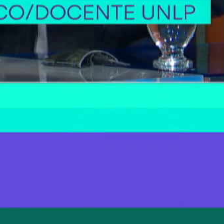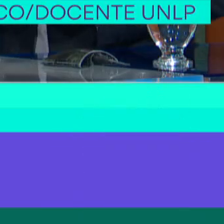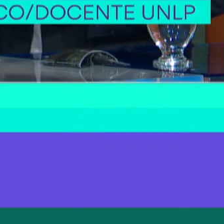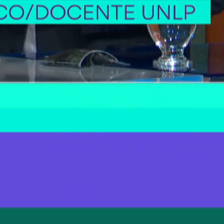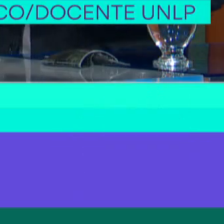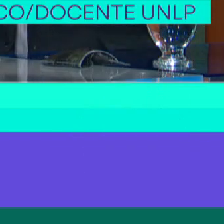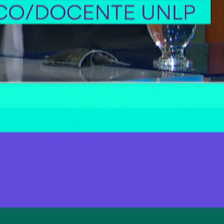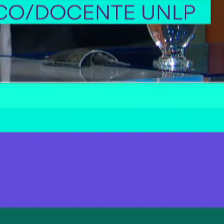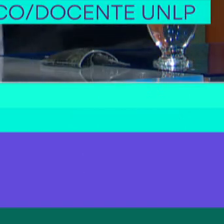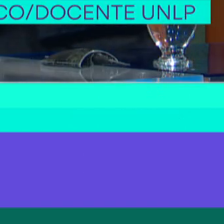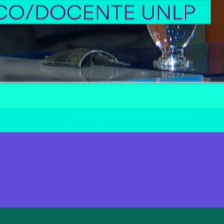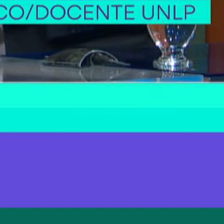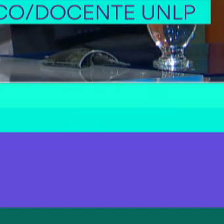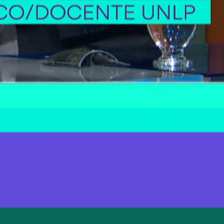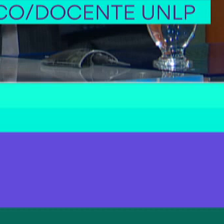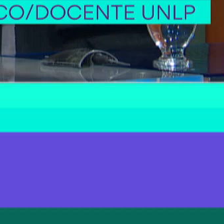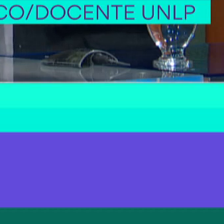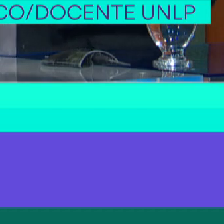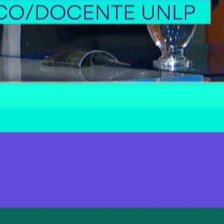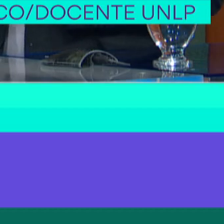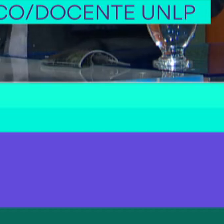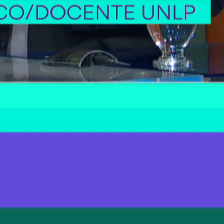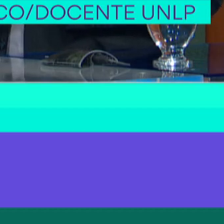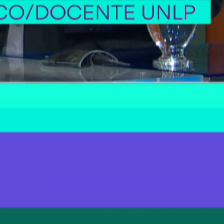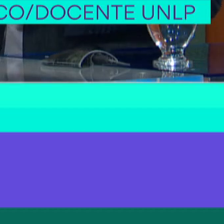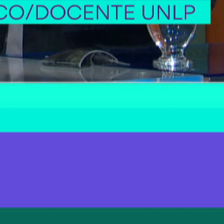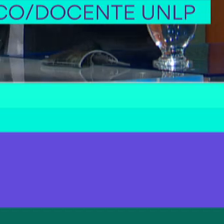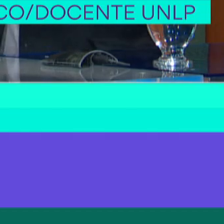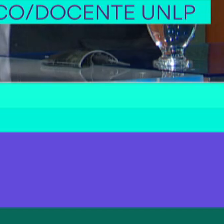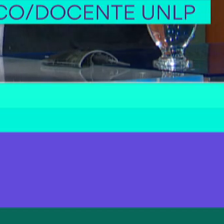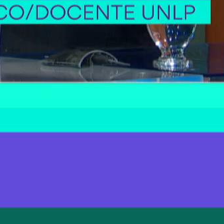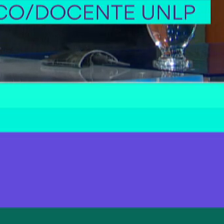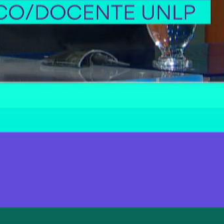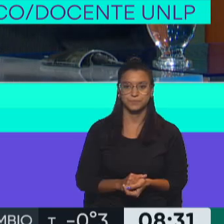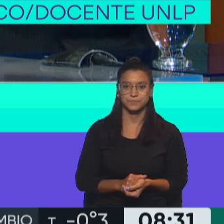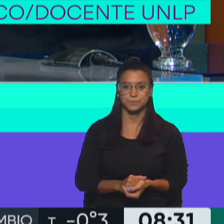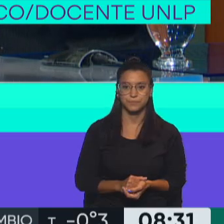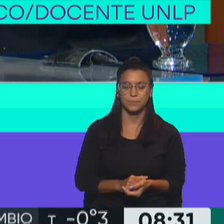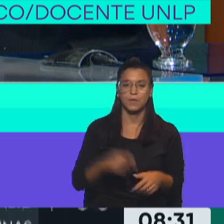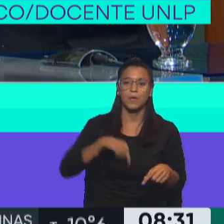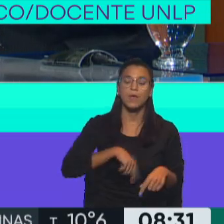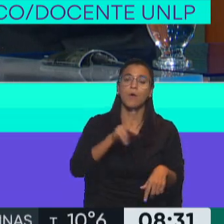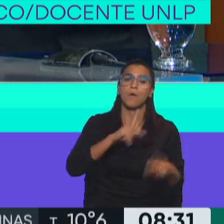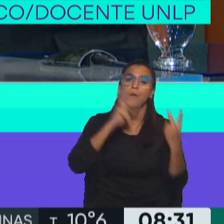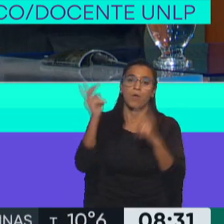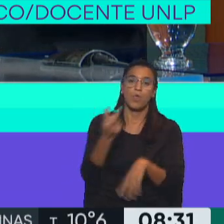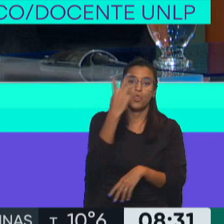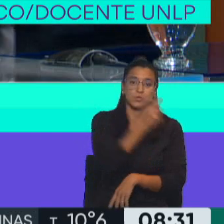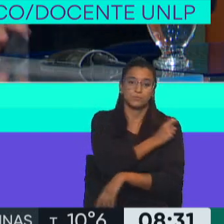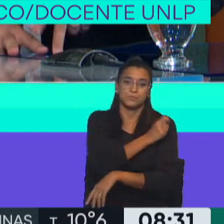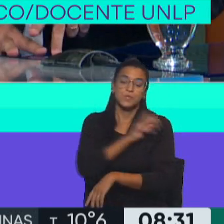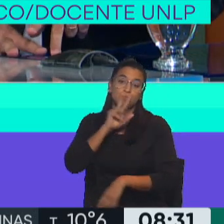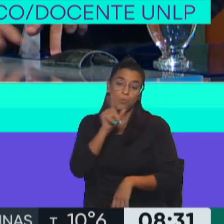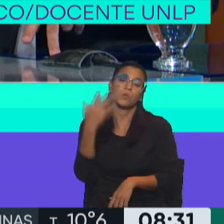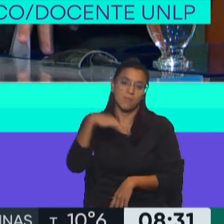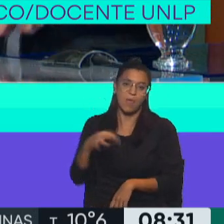50 años, de nuevo por lo mismo, y ahora los que tienen que viajar y tuvieron las 2 primeras de Sputnik. Entonces, los que